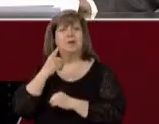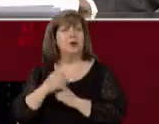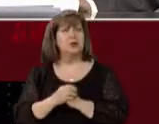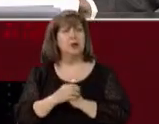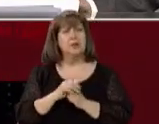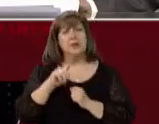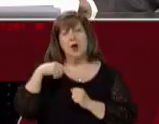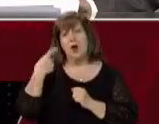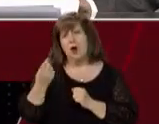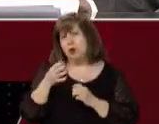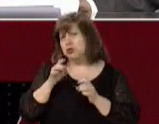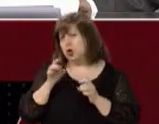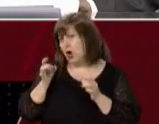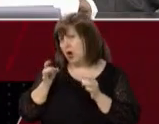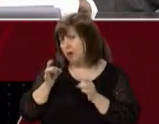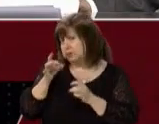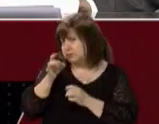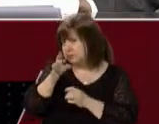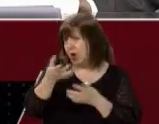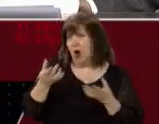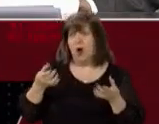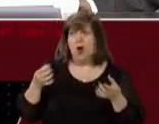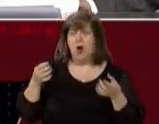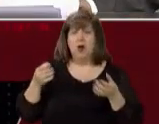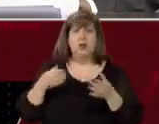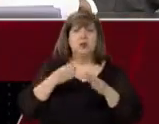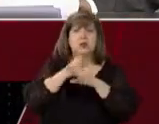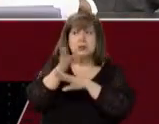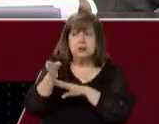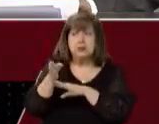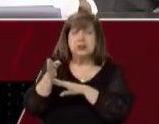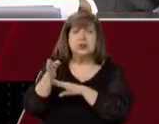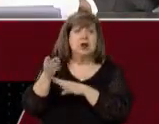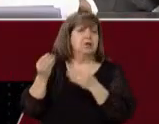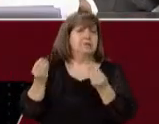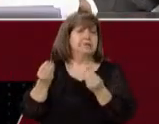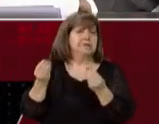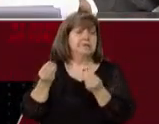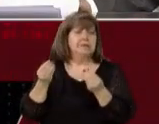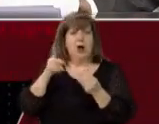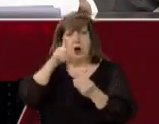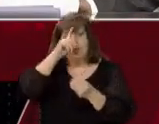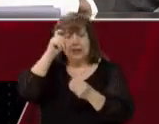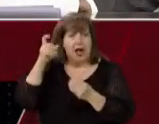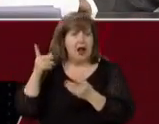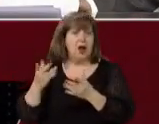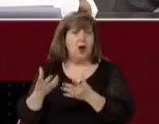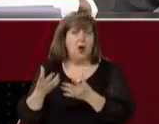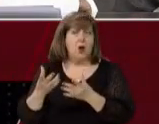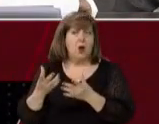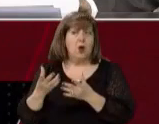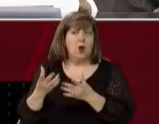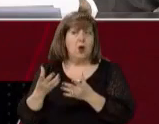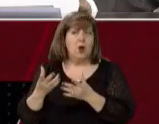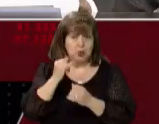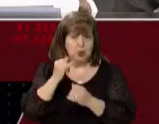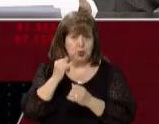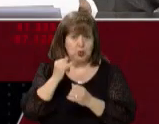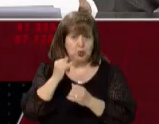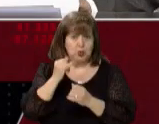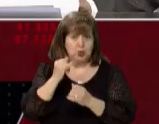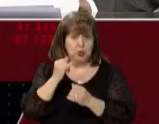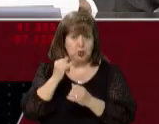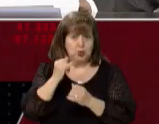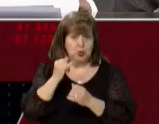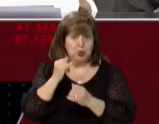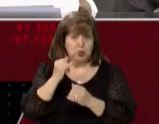que por allí obviamente se recomienda a los papás que no acudan, que no es necesario, pero que sí pueden llegar a tener algún consejo, alguna sugerencia para